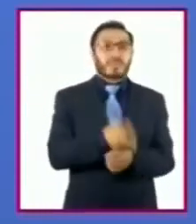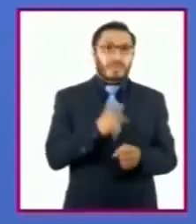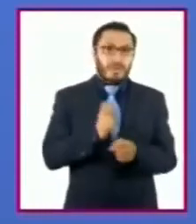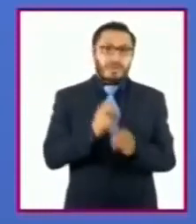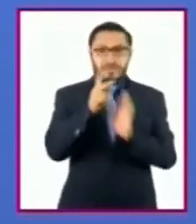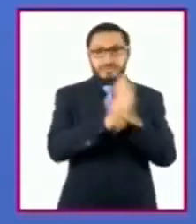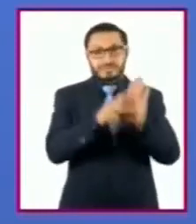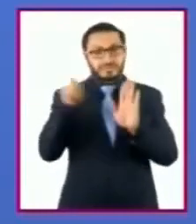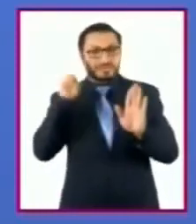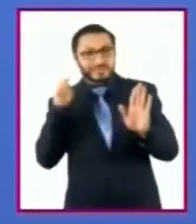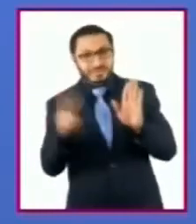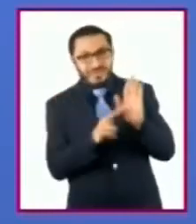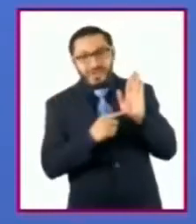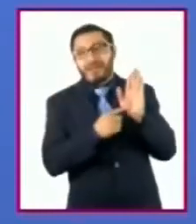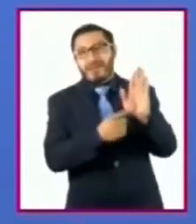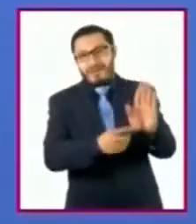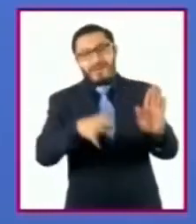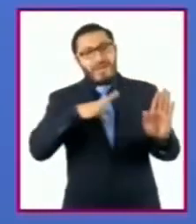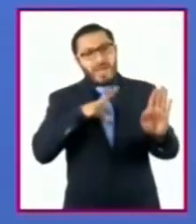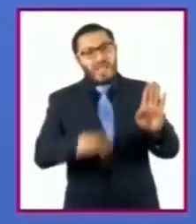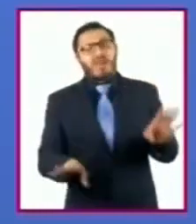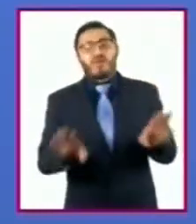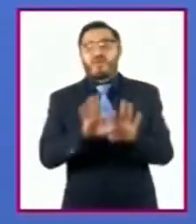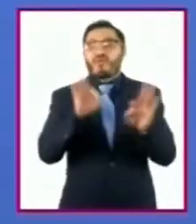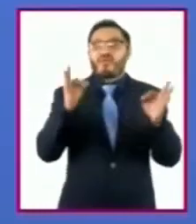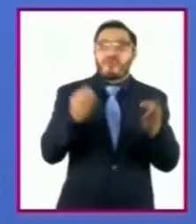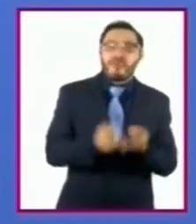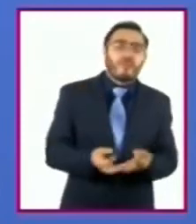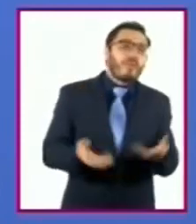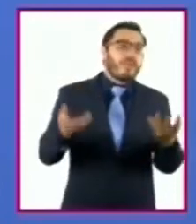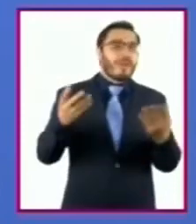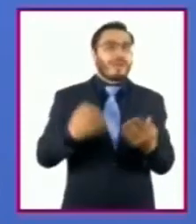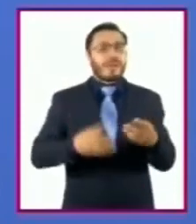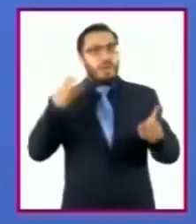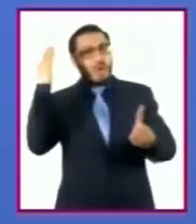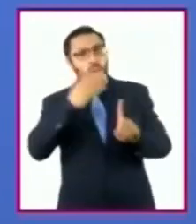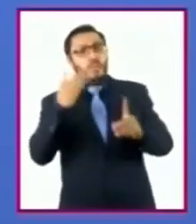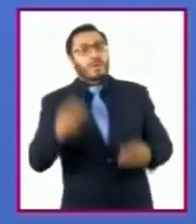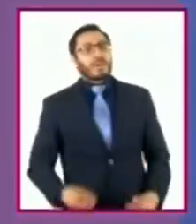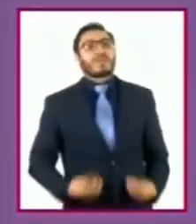siguiente video que plantea una mirada sobre las aspiraciones de la vida.